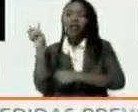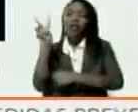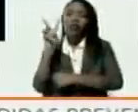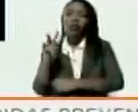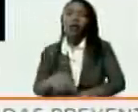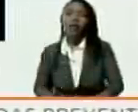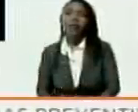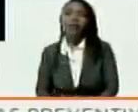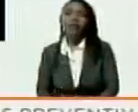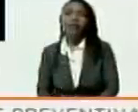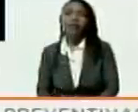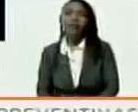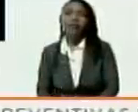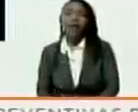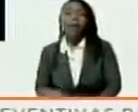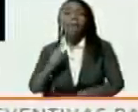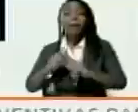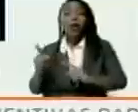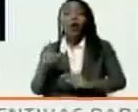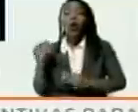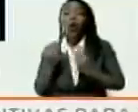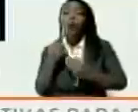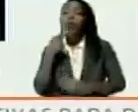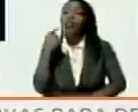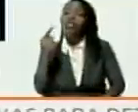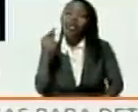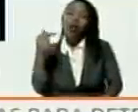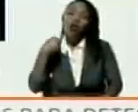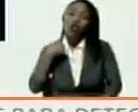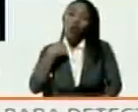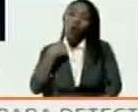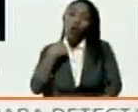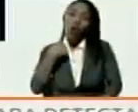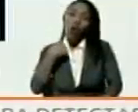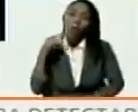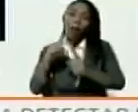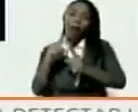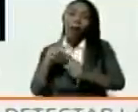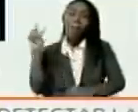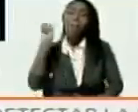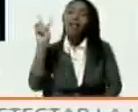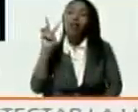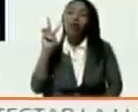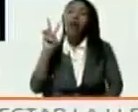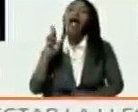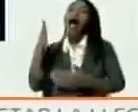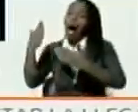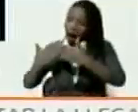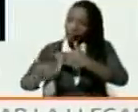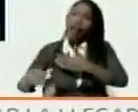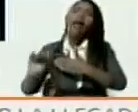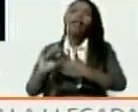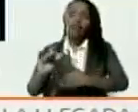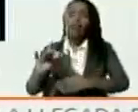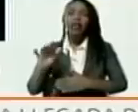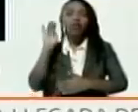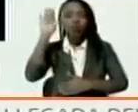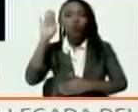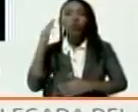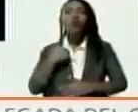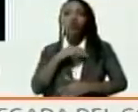Venezuela. Pero así como te digo esto, te digo, Venezuela saldrá adelante y